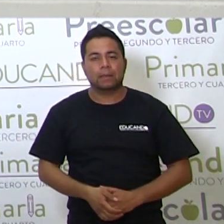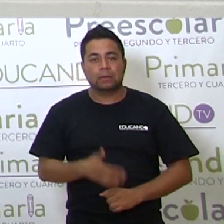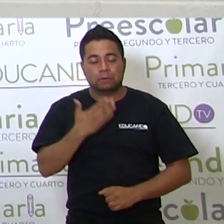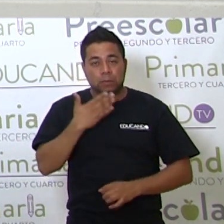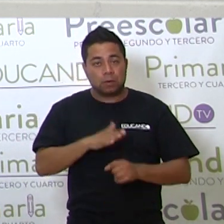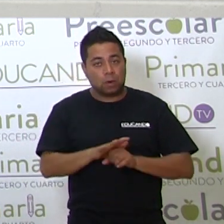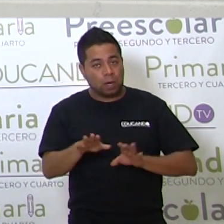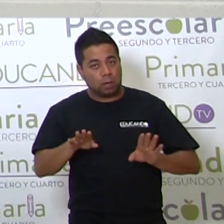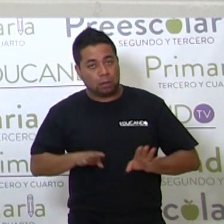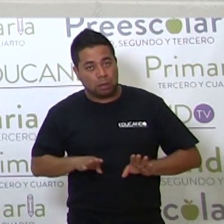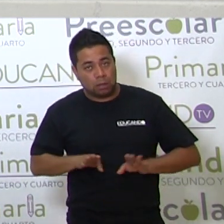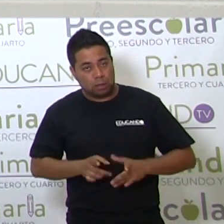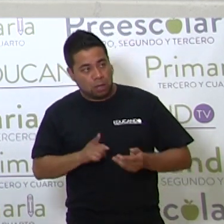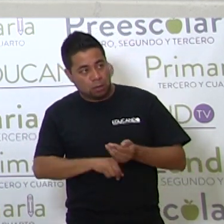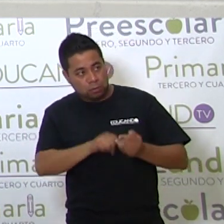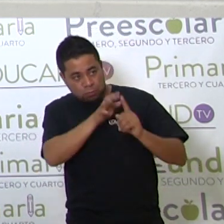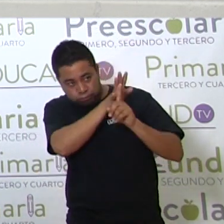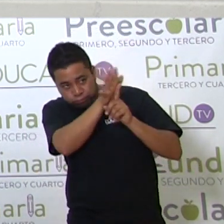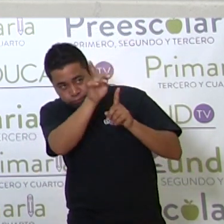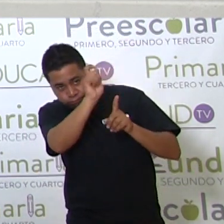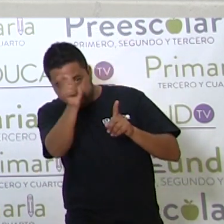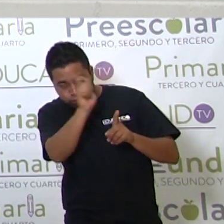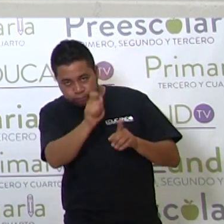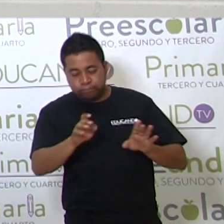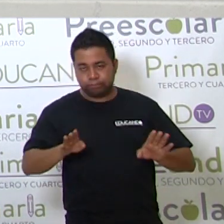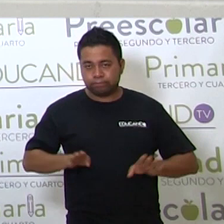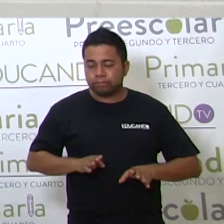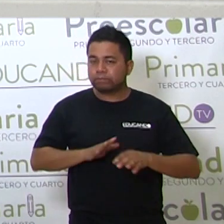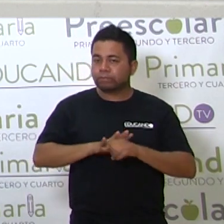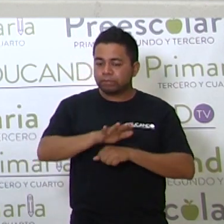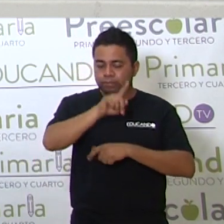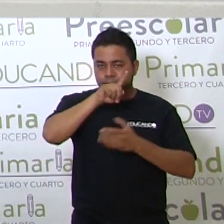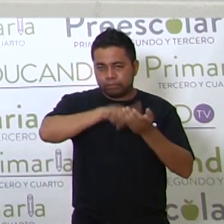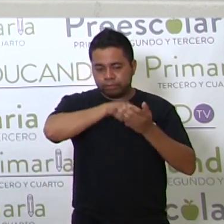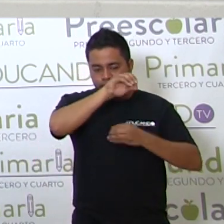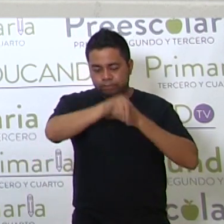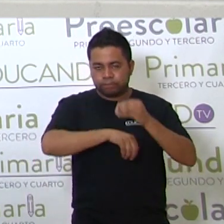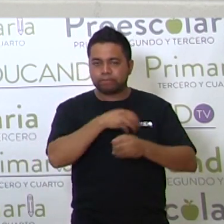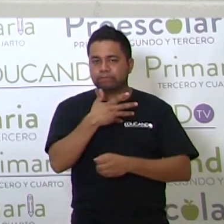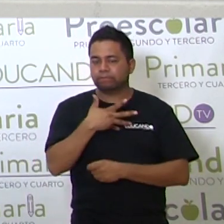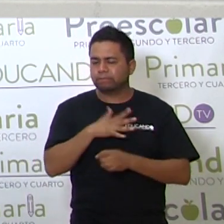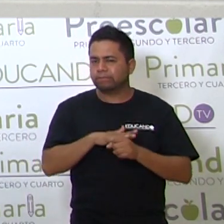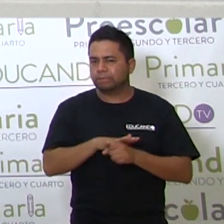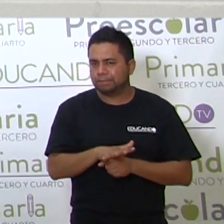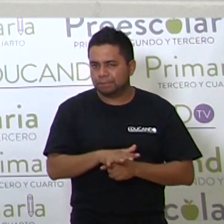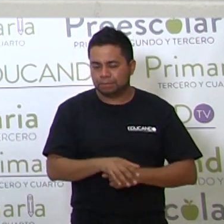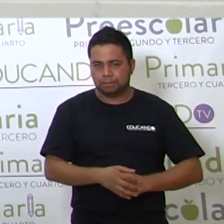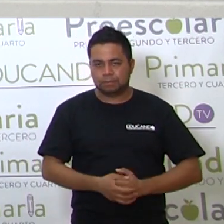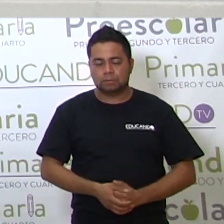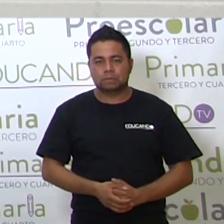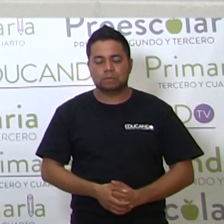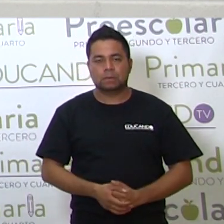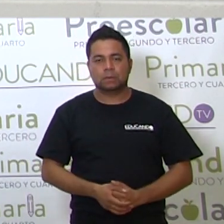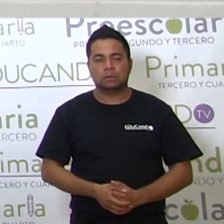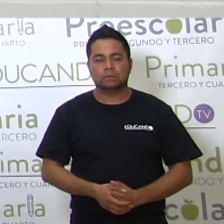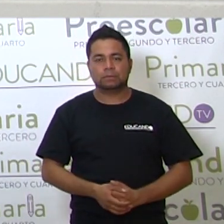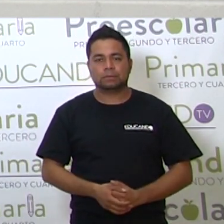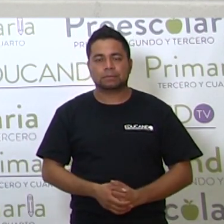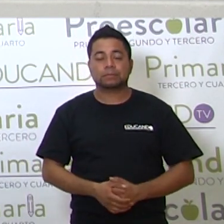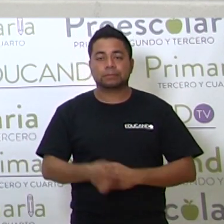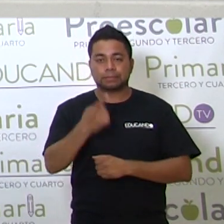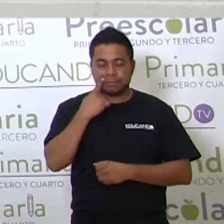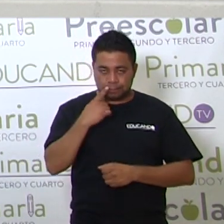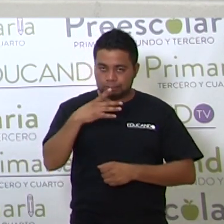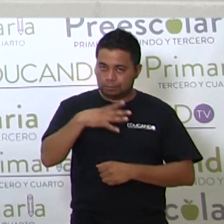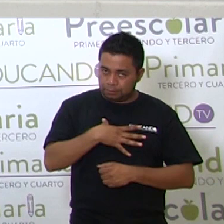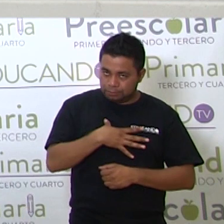ven en este mapa conceptual? ¿Qué elementos configuran a un mapa conceptual? Bueno, pues en general tenemos